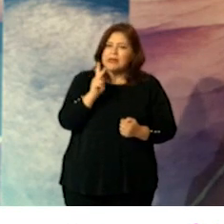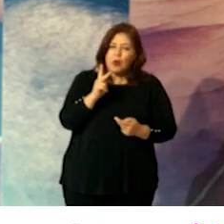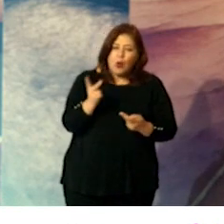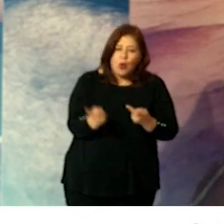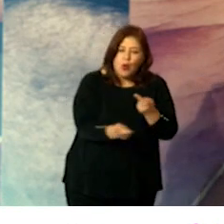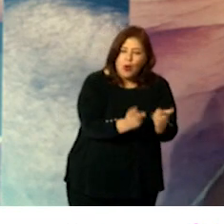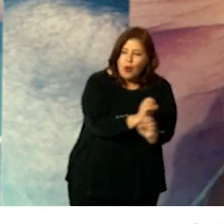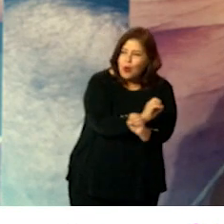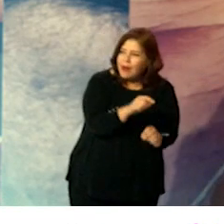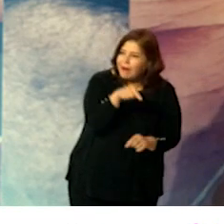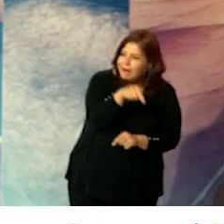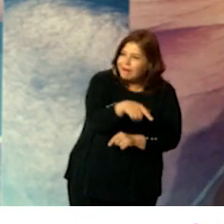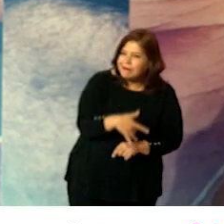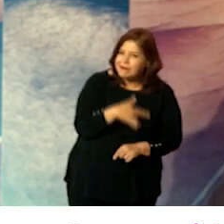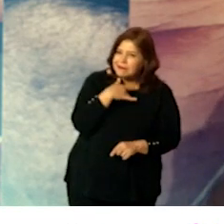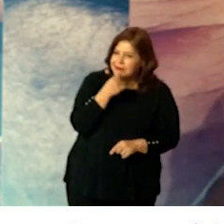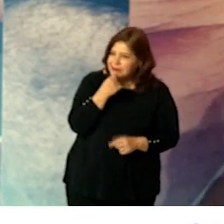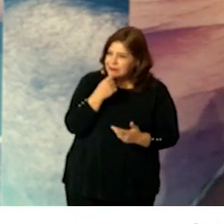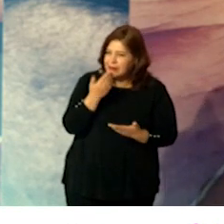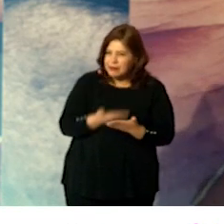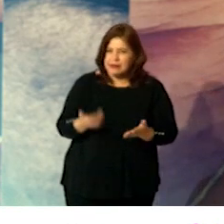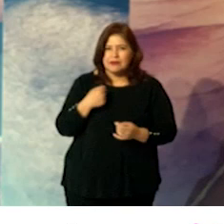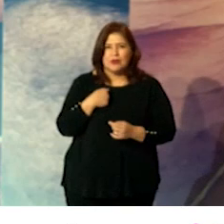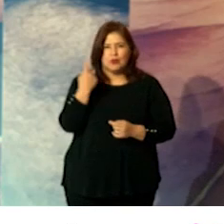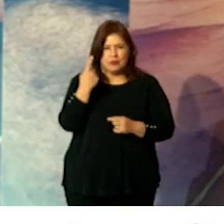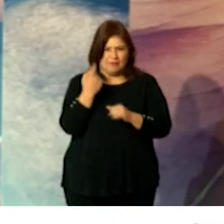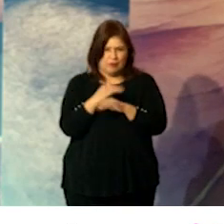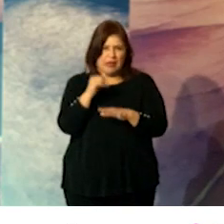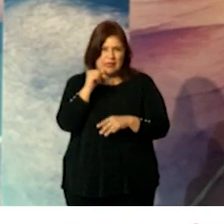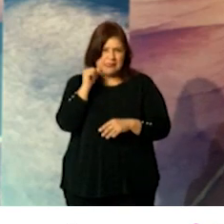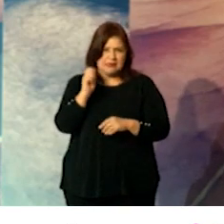sienten. Hoy en día, y con esto cierro, esto es un dato que di ayer,